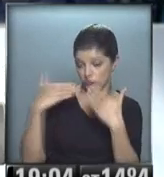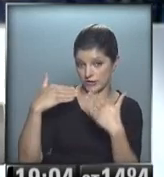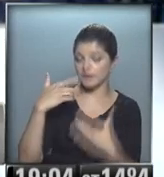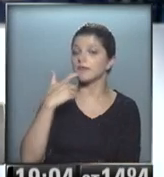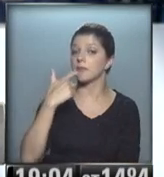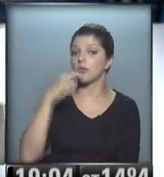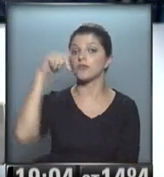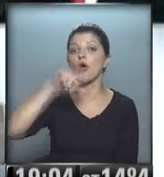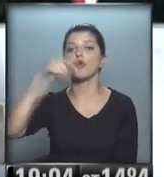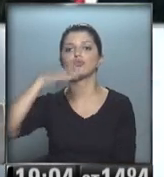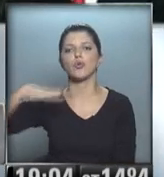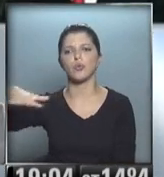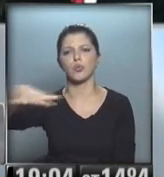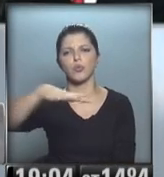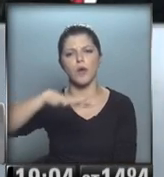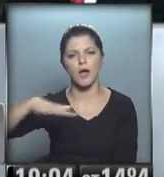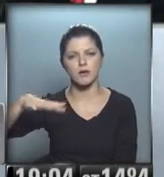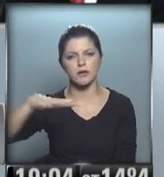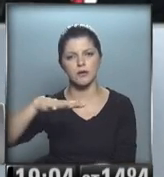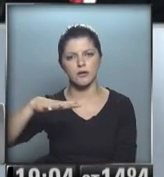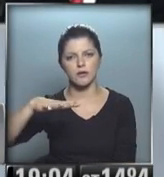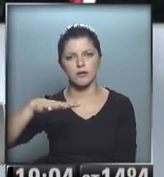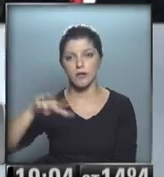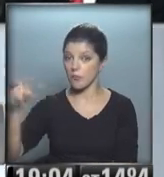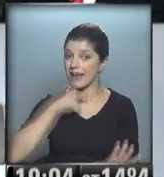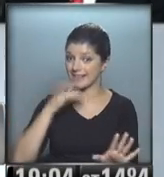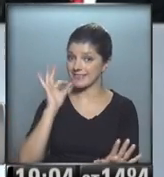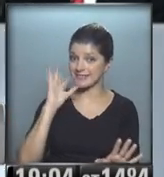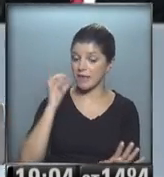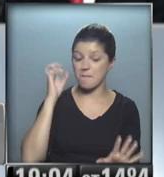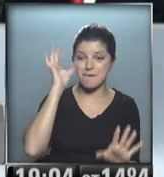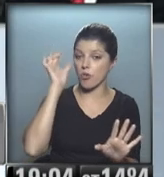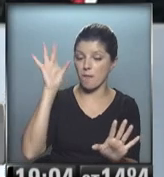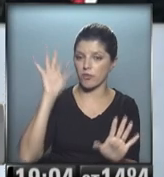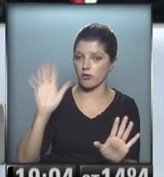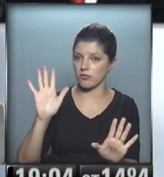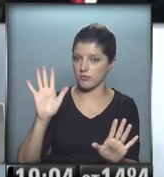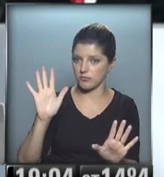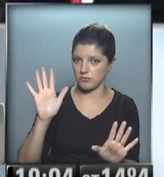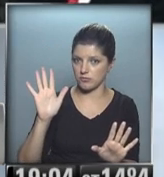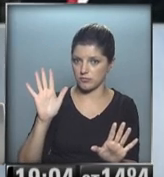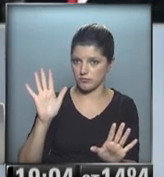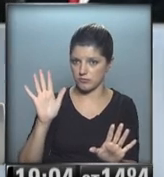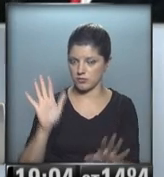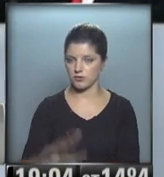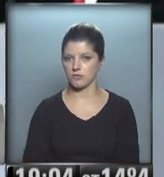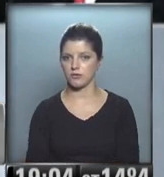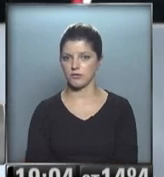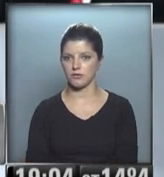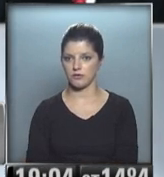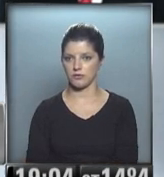a otro símbolo. Ah, ¿querías decir algo? Perdón, Paco, ahí está el gobernador con...